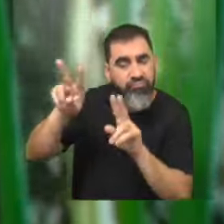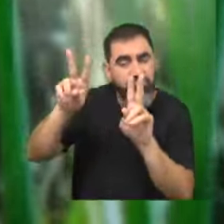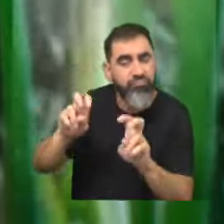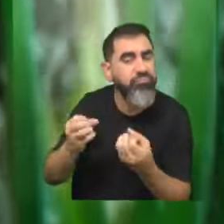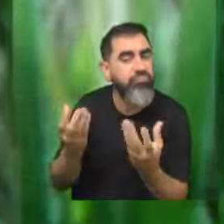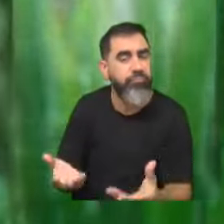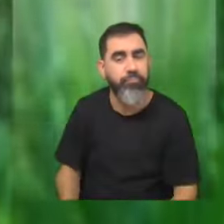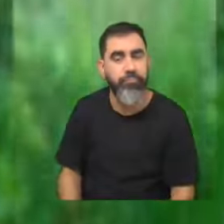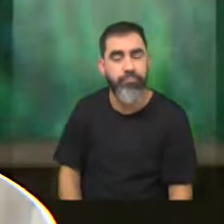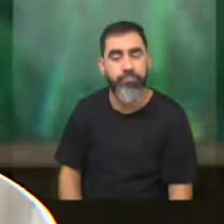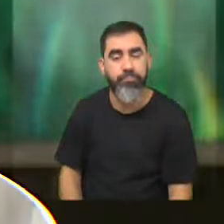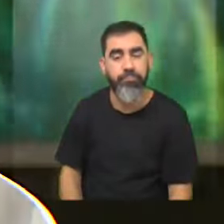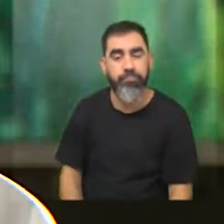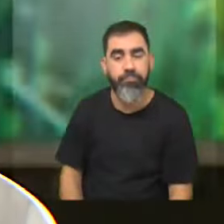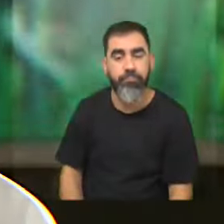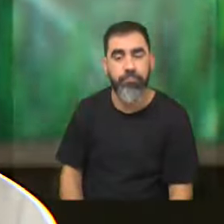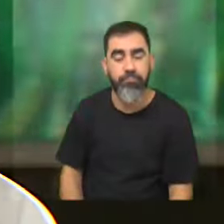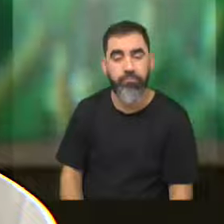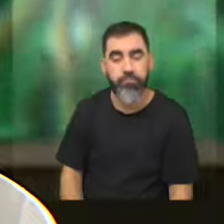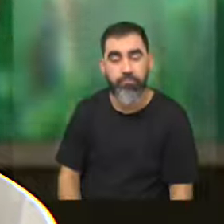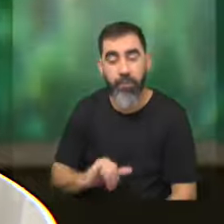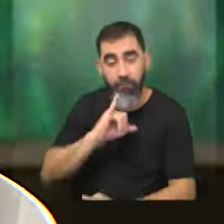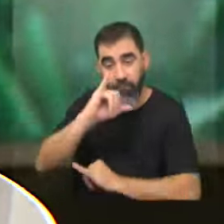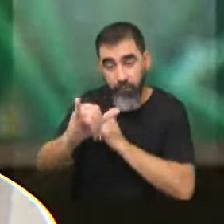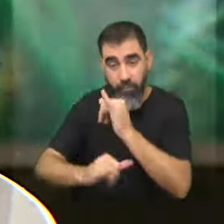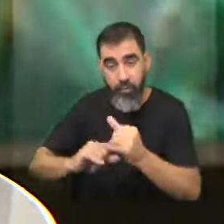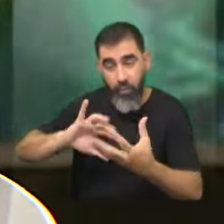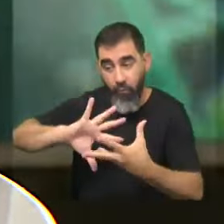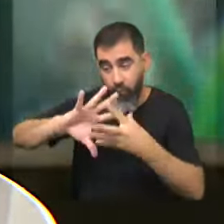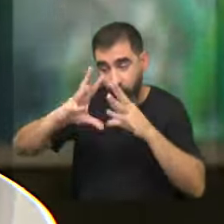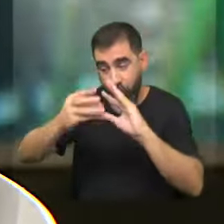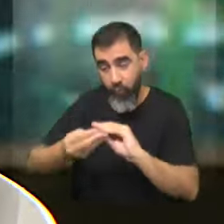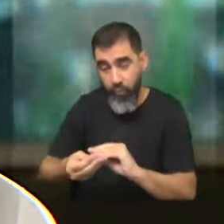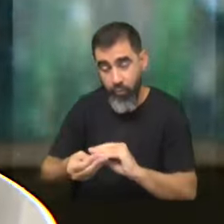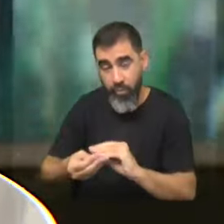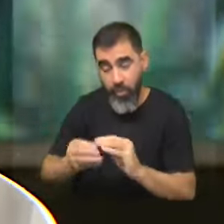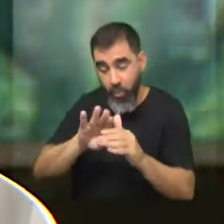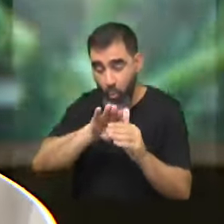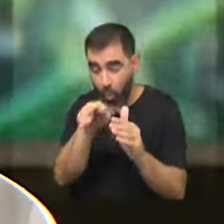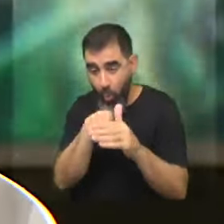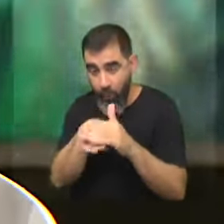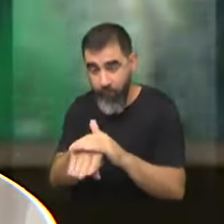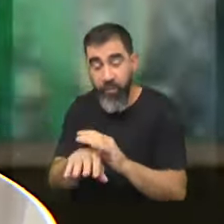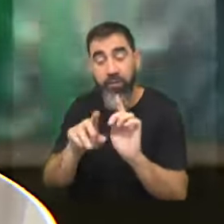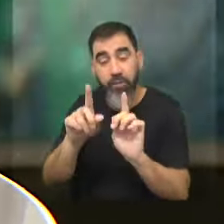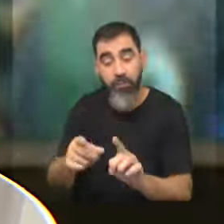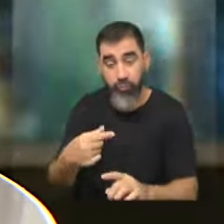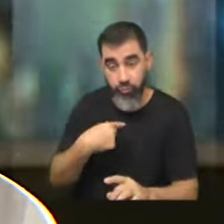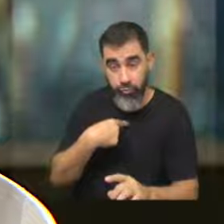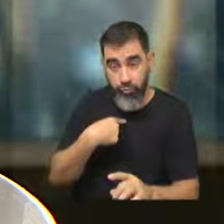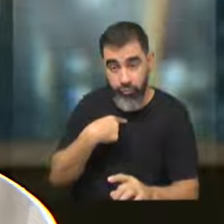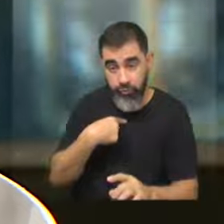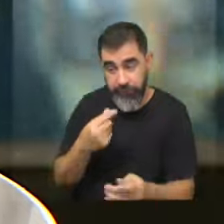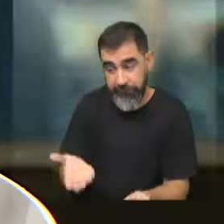grillo en particular? Primero iba a tener información sobre la forma, la morfología de la cueva, pero a su vez yo al quitar